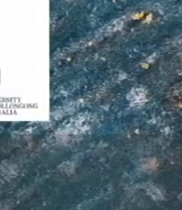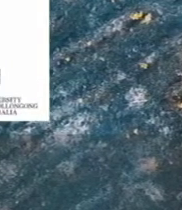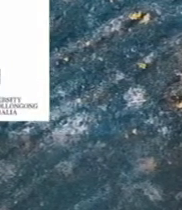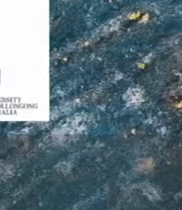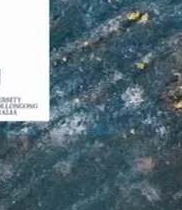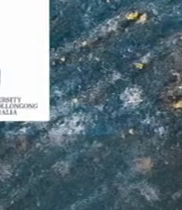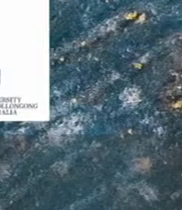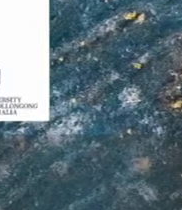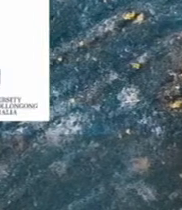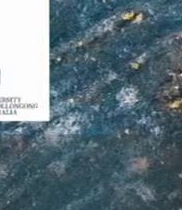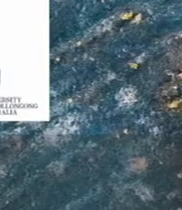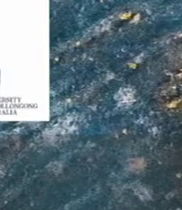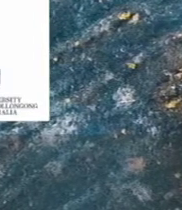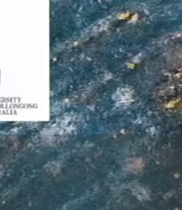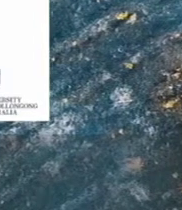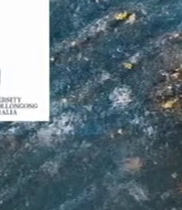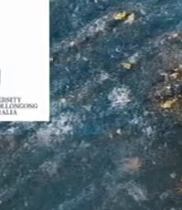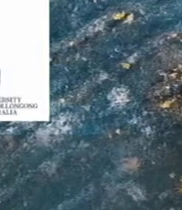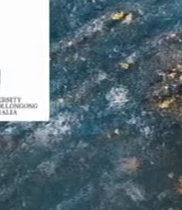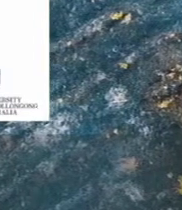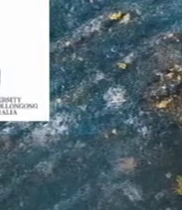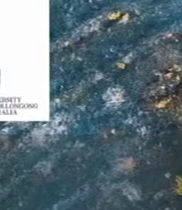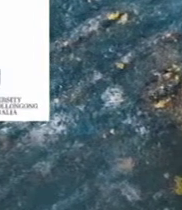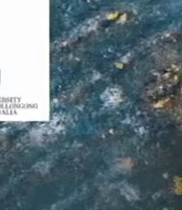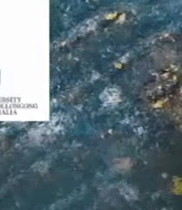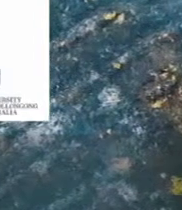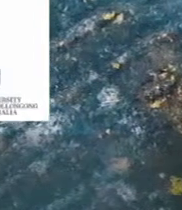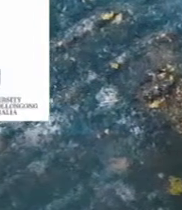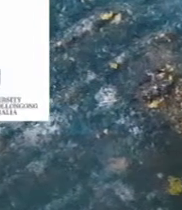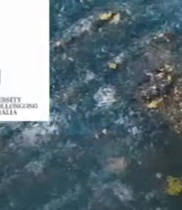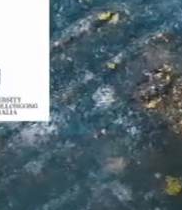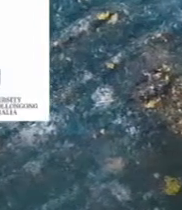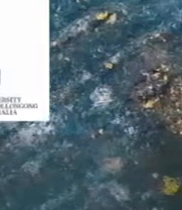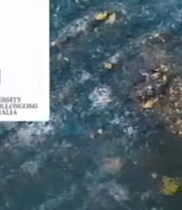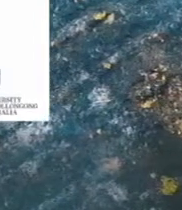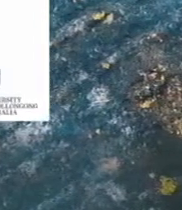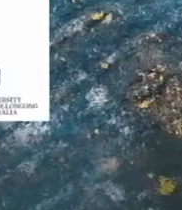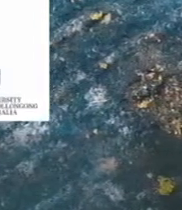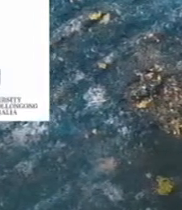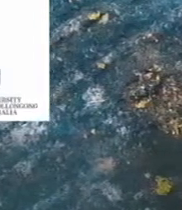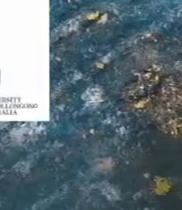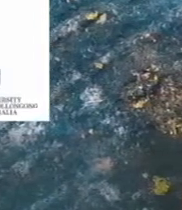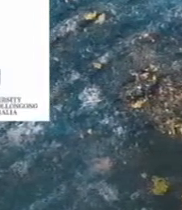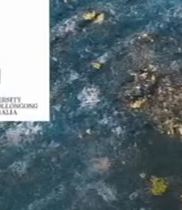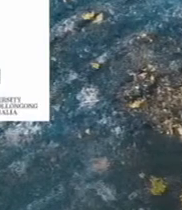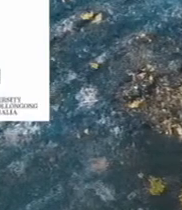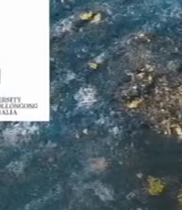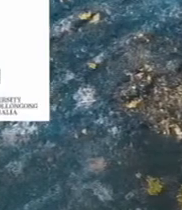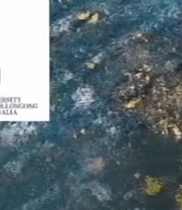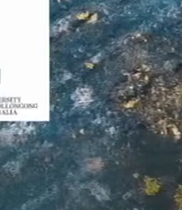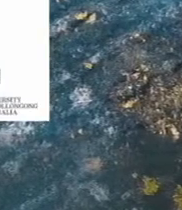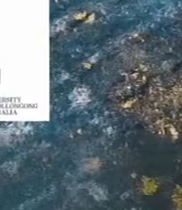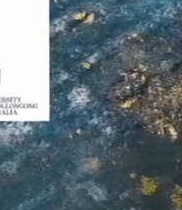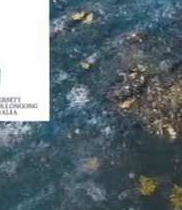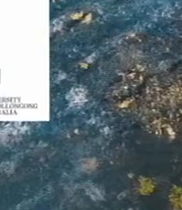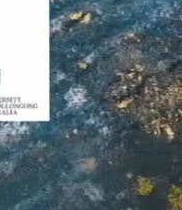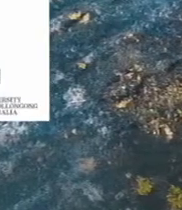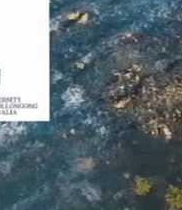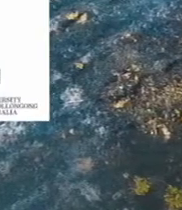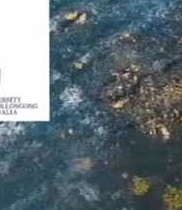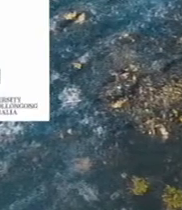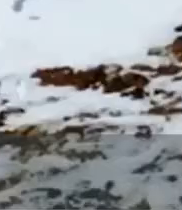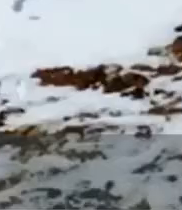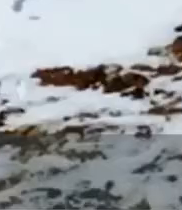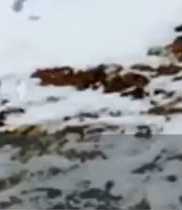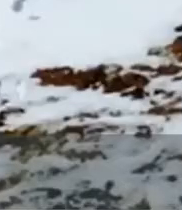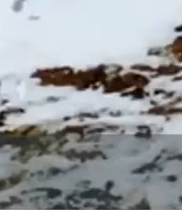malas noticias. Ha habido varios ejemplos en los que algunas áreas del océano se han enfriado como resultado de esto.